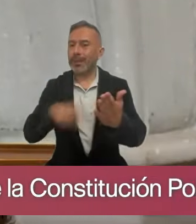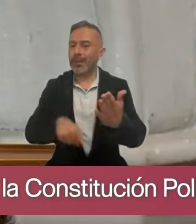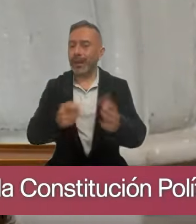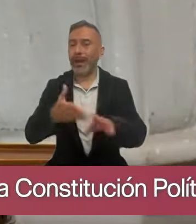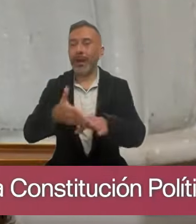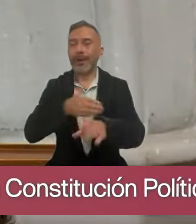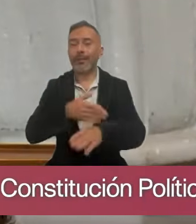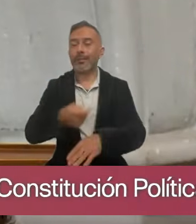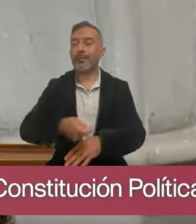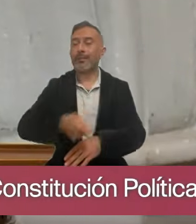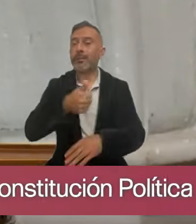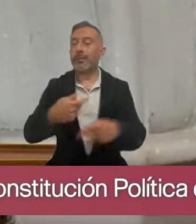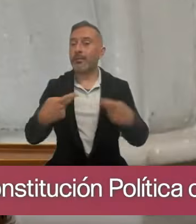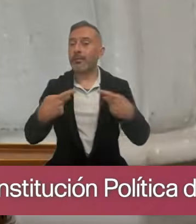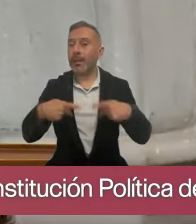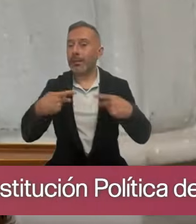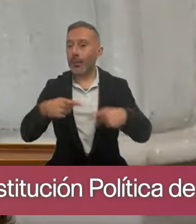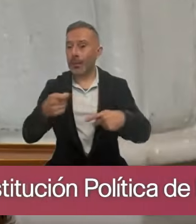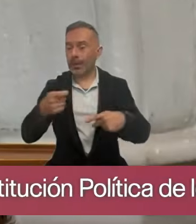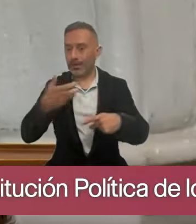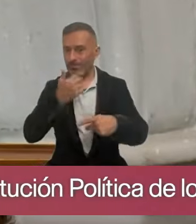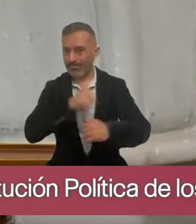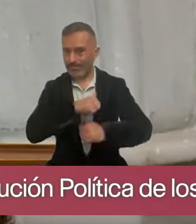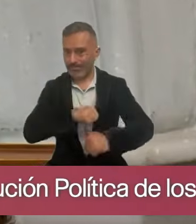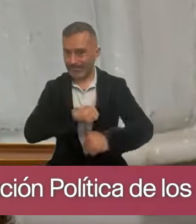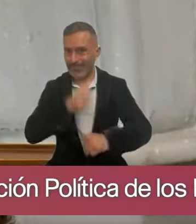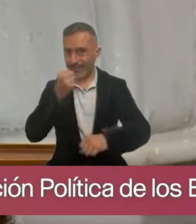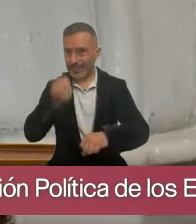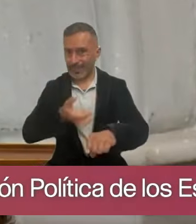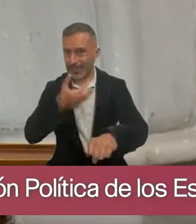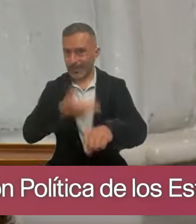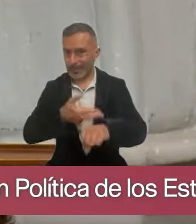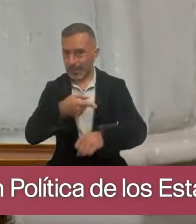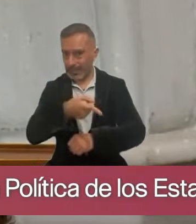las personas titular de la Secretaría del Ramo. En